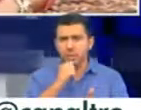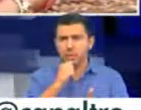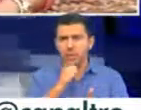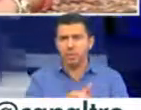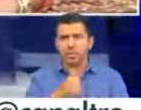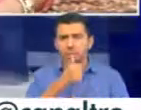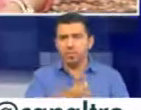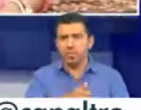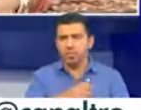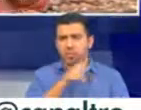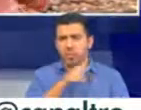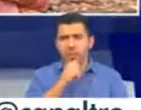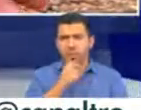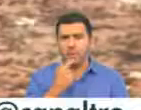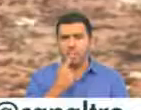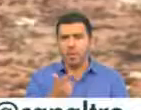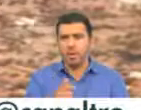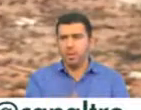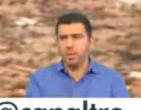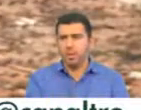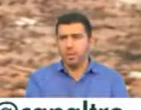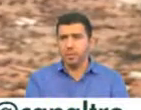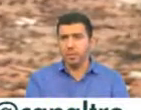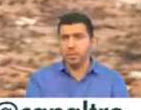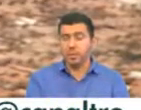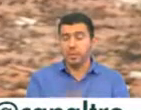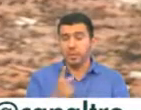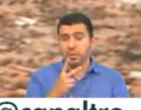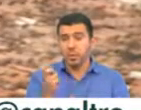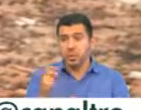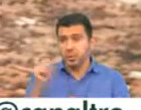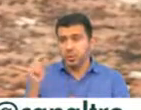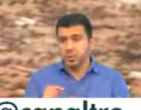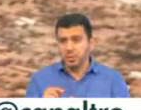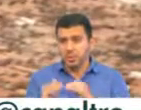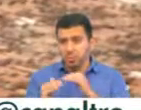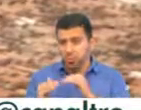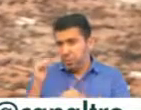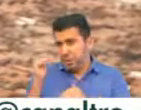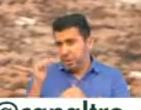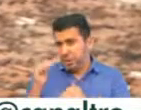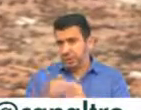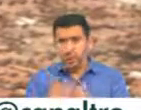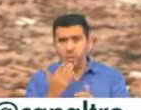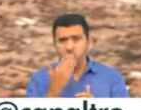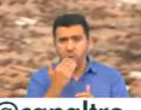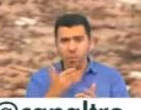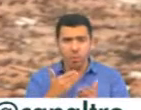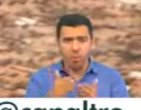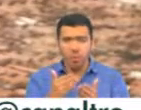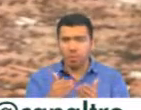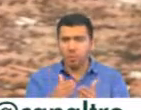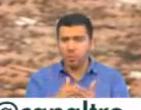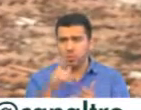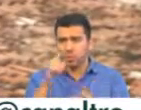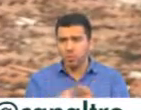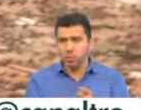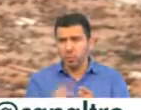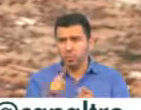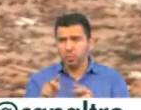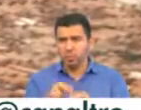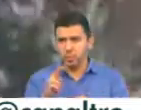Compañera y televidentes, buenas tardes. Mire, 300% por encima del límite de consumo de agua en un hogar, reporta el departamento de